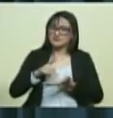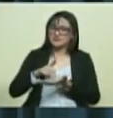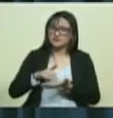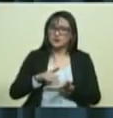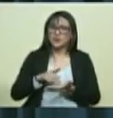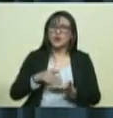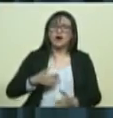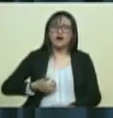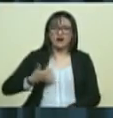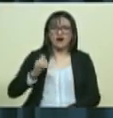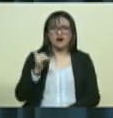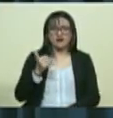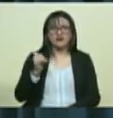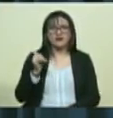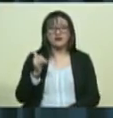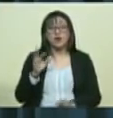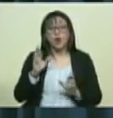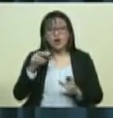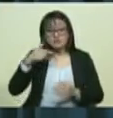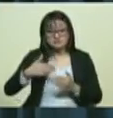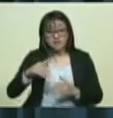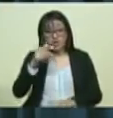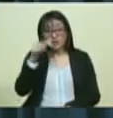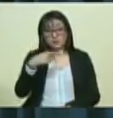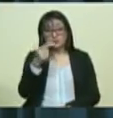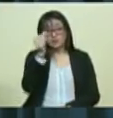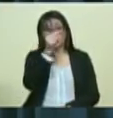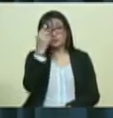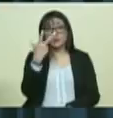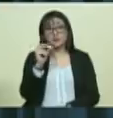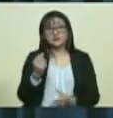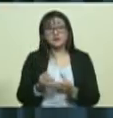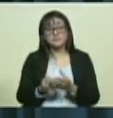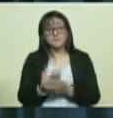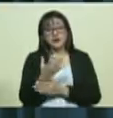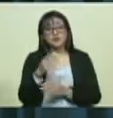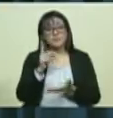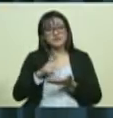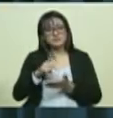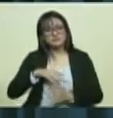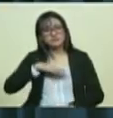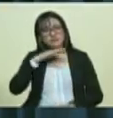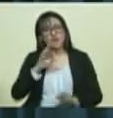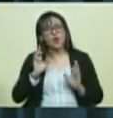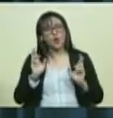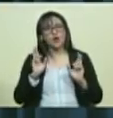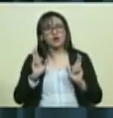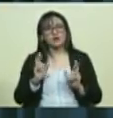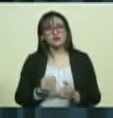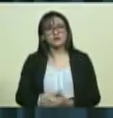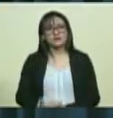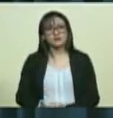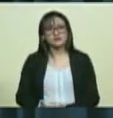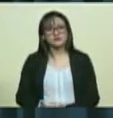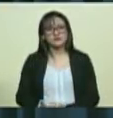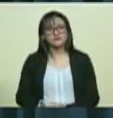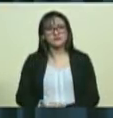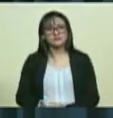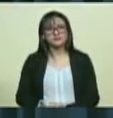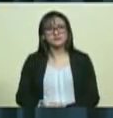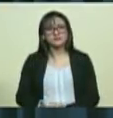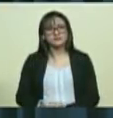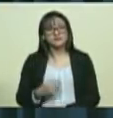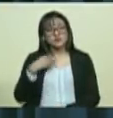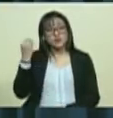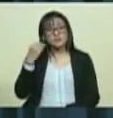para el evento electoral del próximo domingo nosotros creemos que en